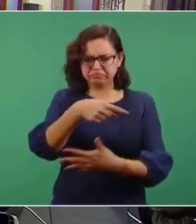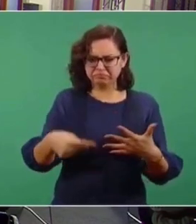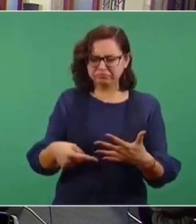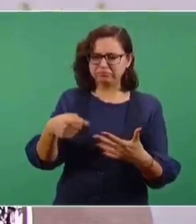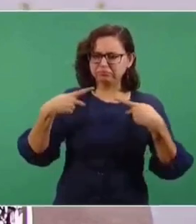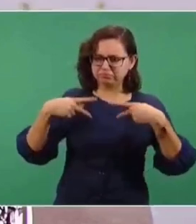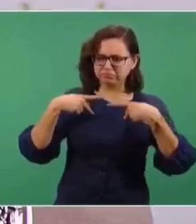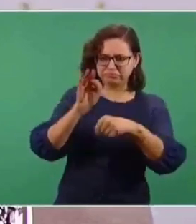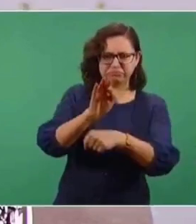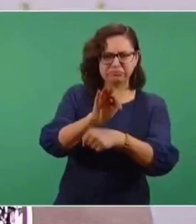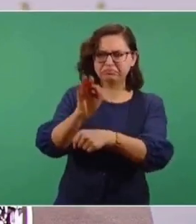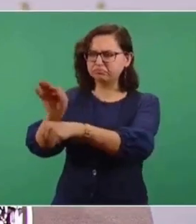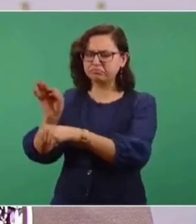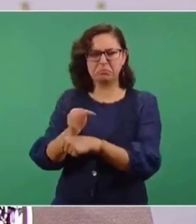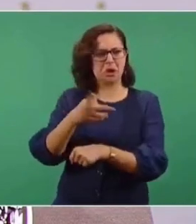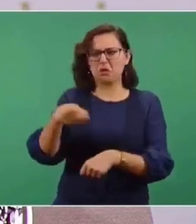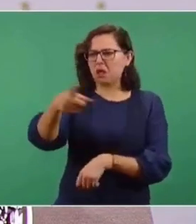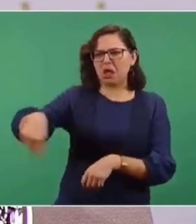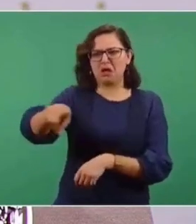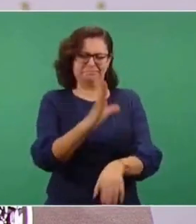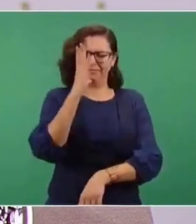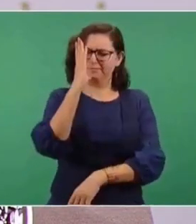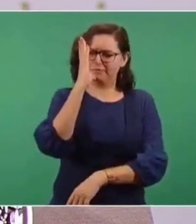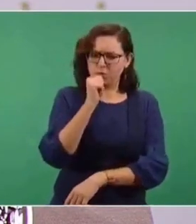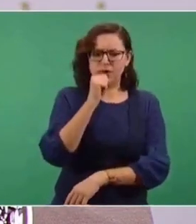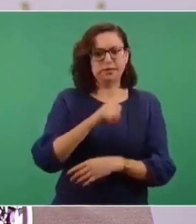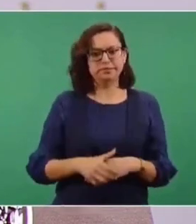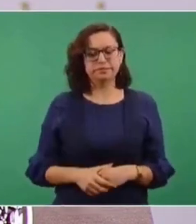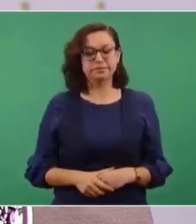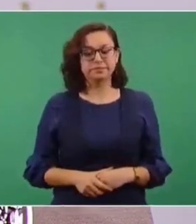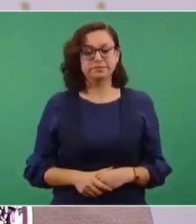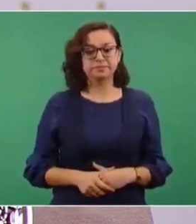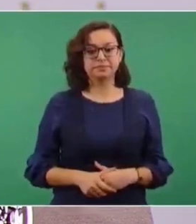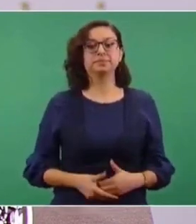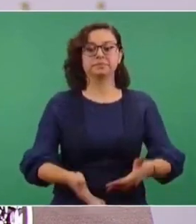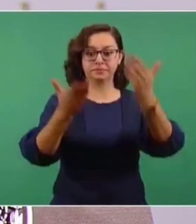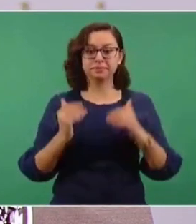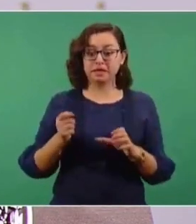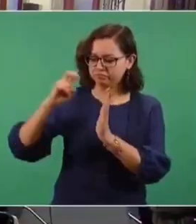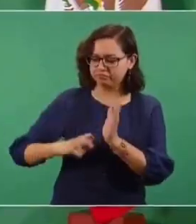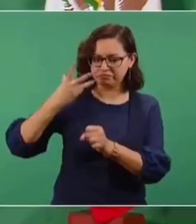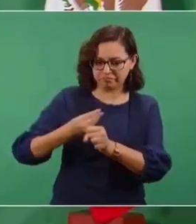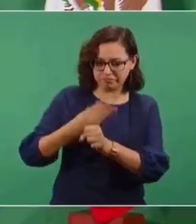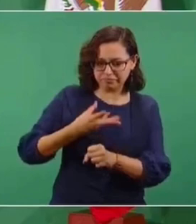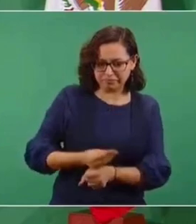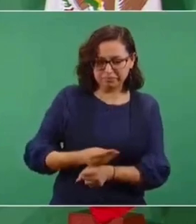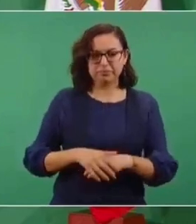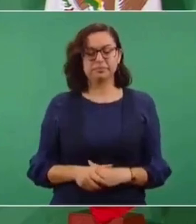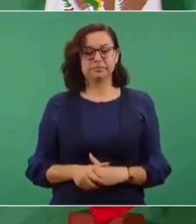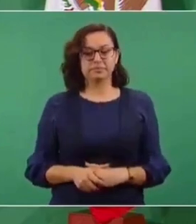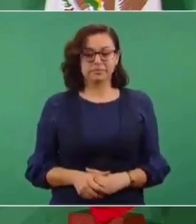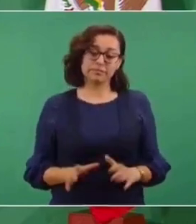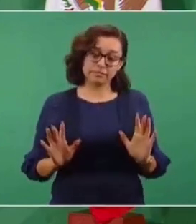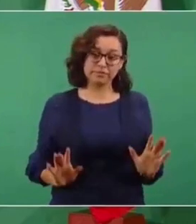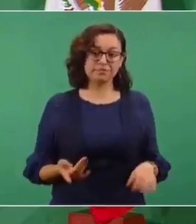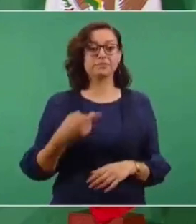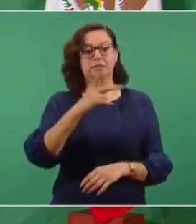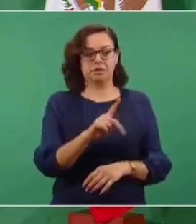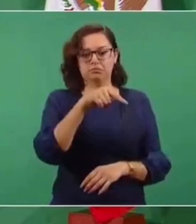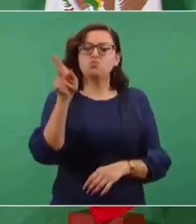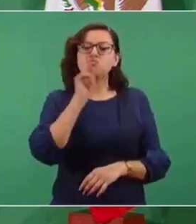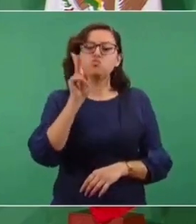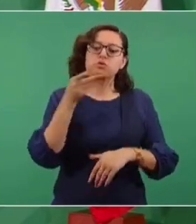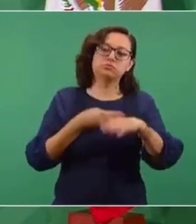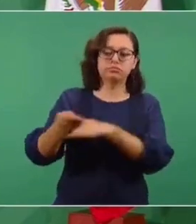derechos de personas que no hayan acudido al juicio de amparo y le modificaron la sentencia, pero esto lo tiene que revisar